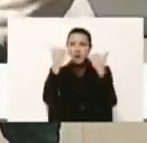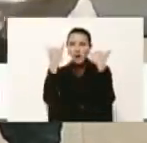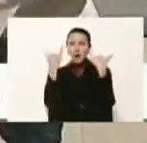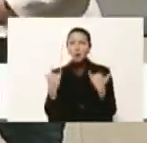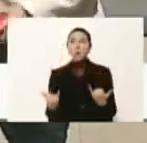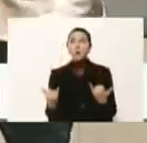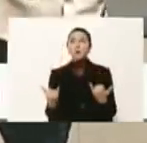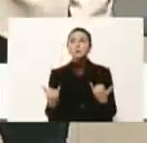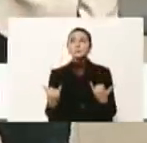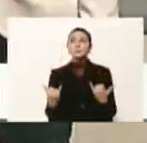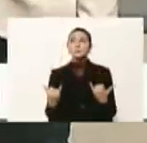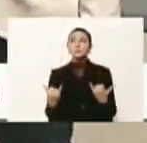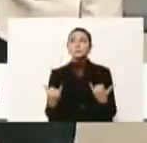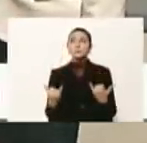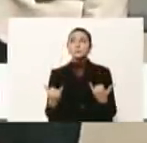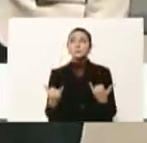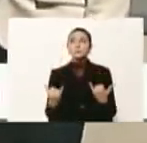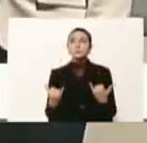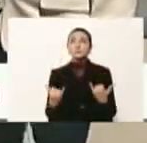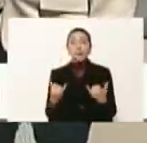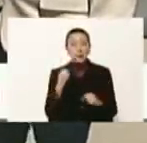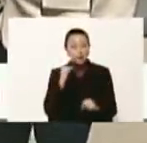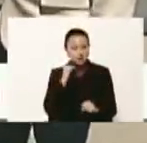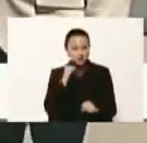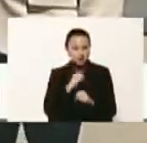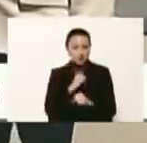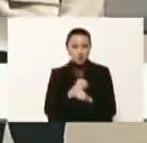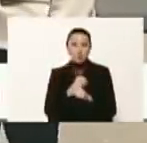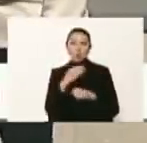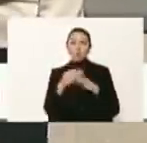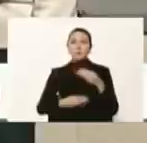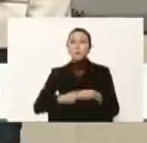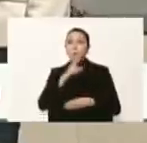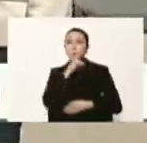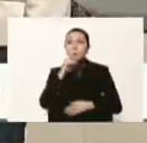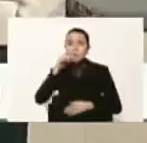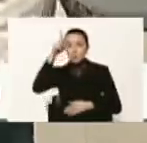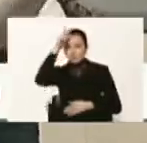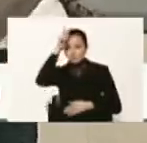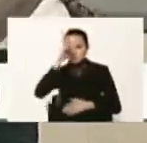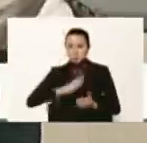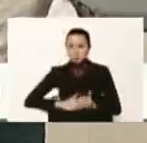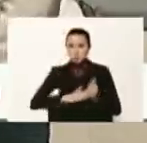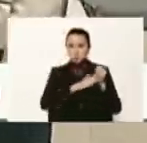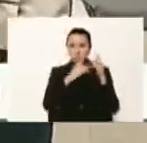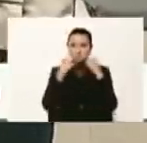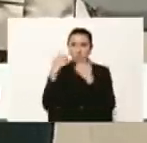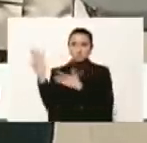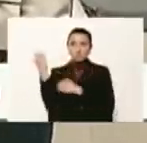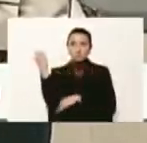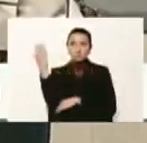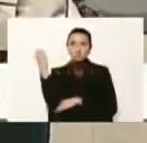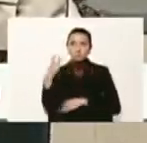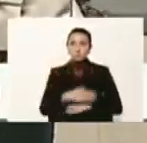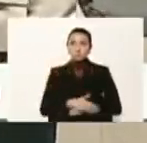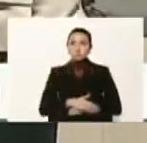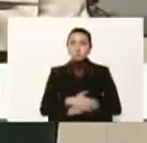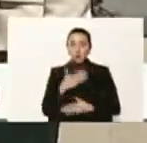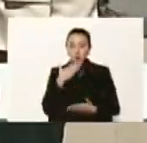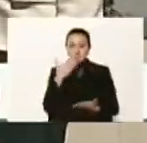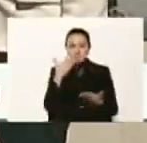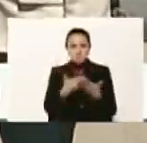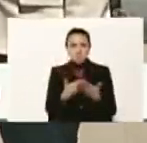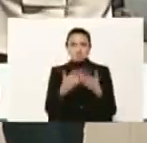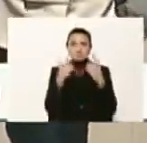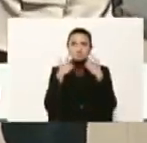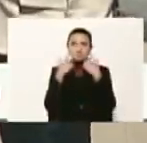momento en esta operación Gran Cacique Indio Guaycaipuro. Adelante, general. Con su permiso, mi almirante, aquí bueno,